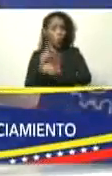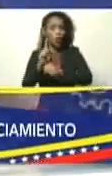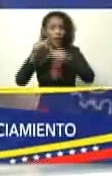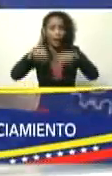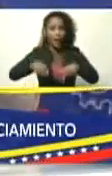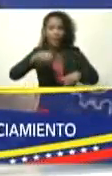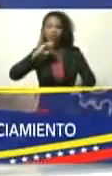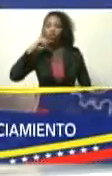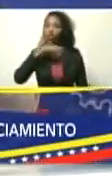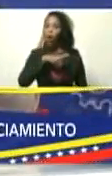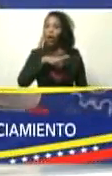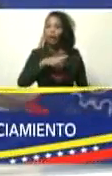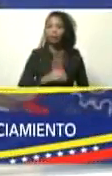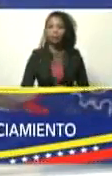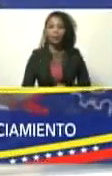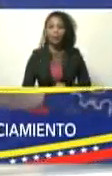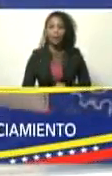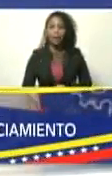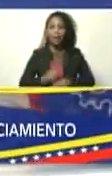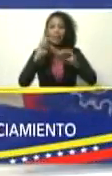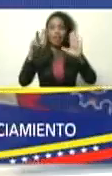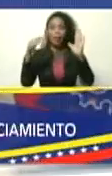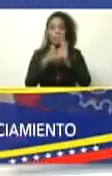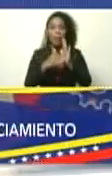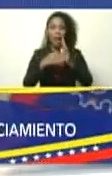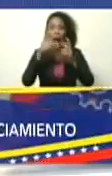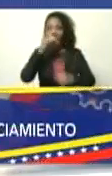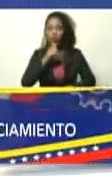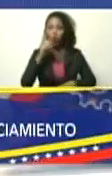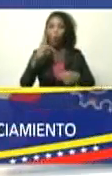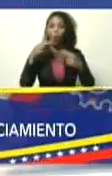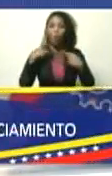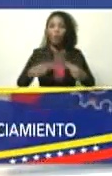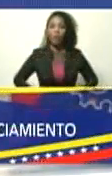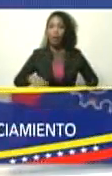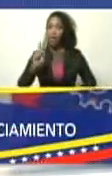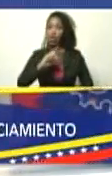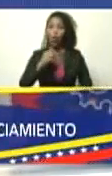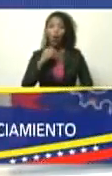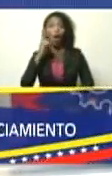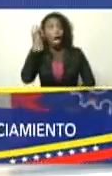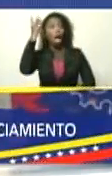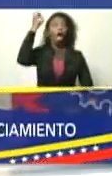historia de 7.000 años de la humanidad, y no exagero.